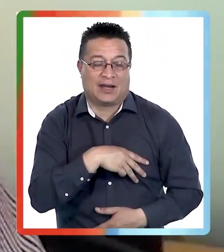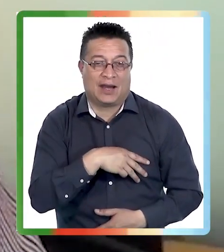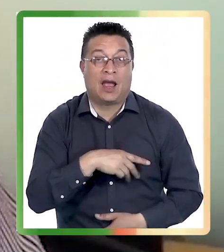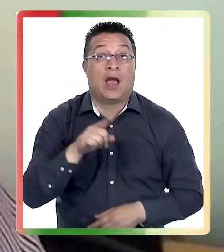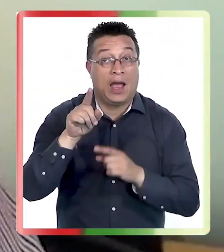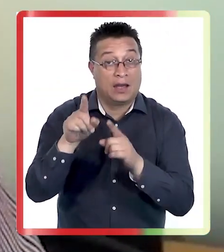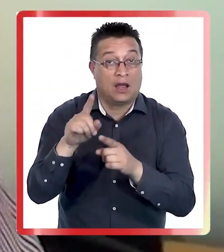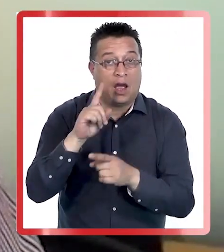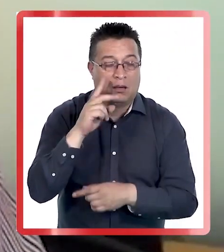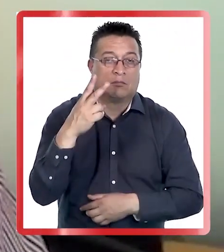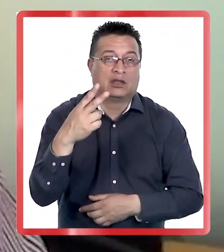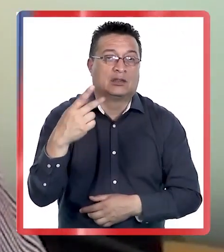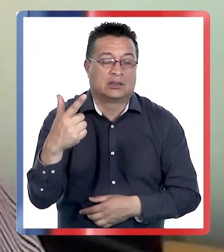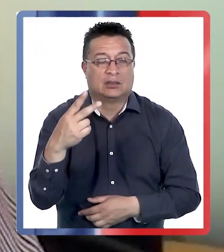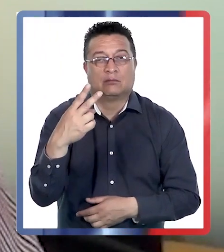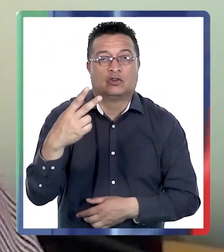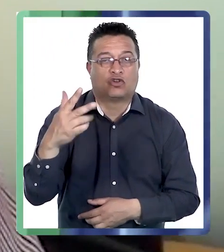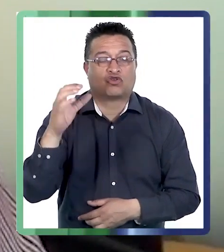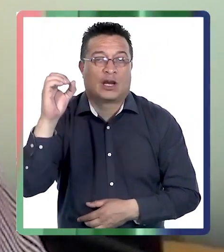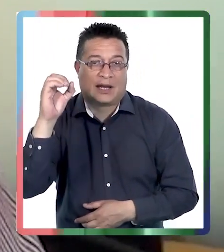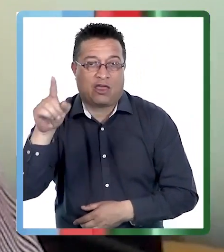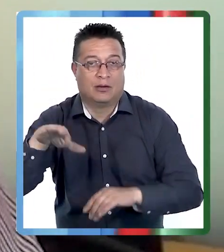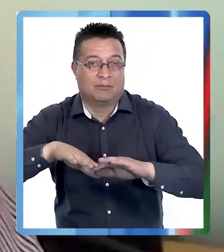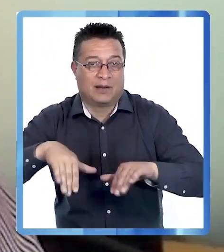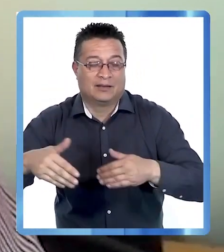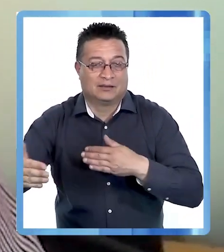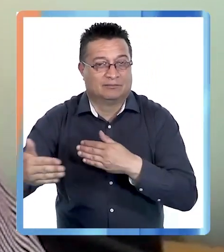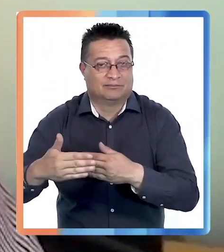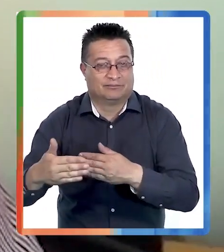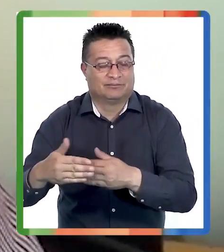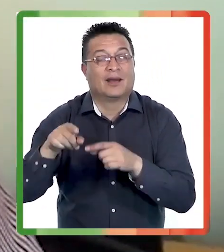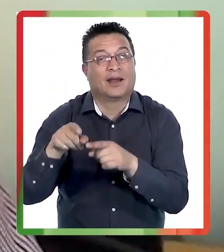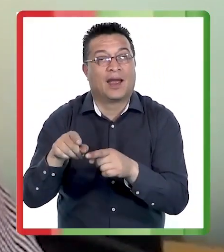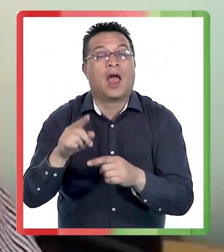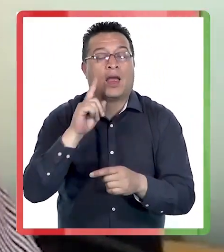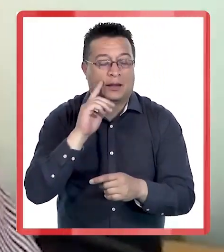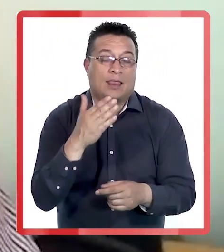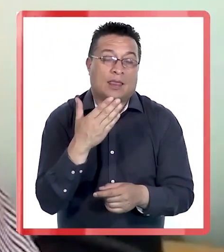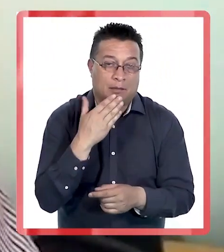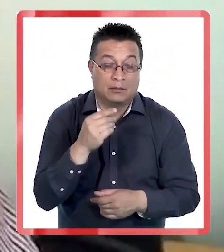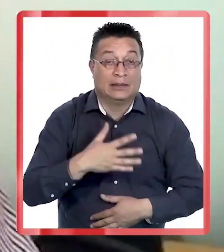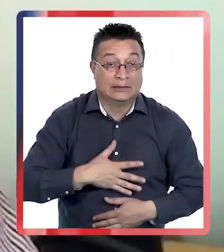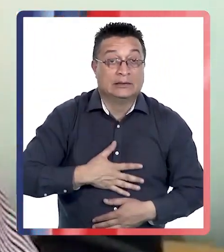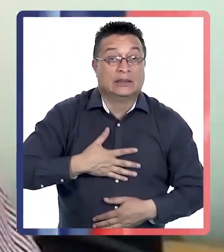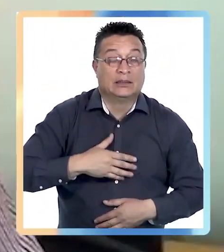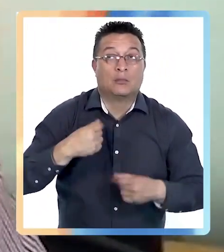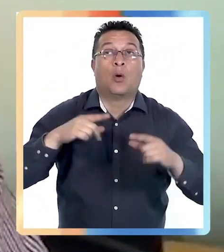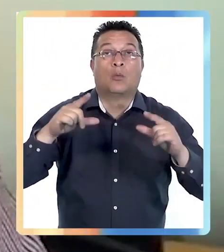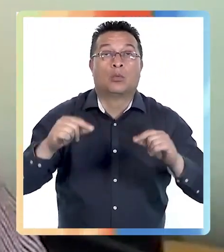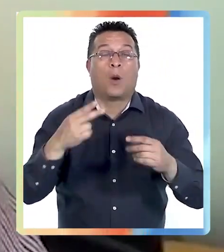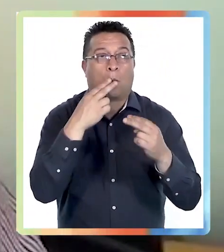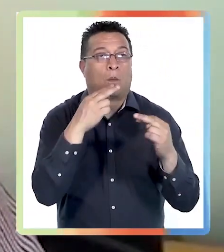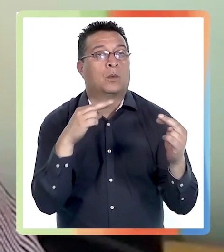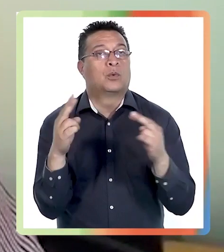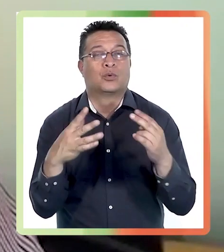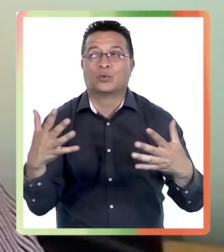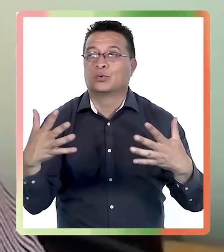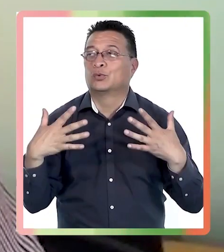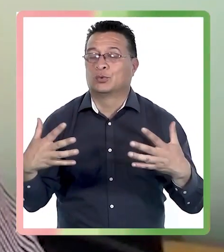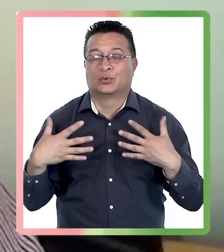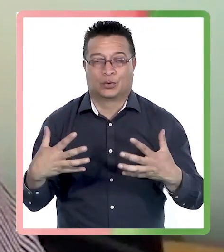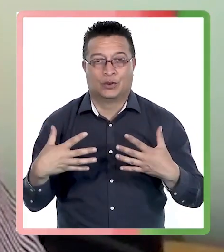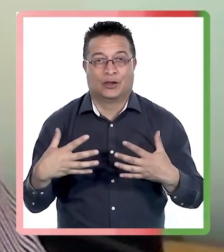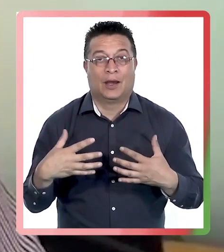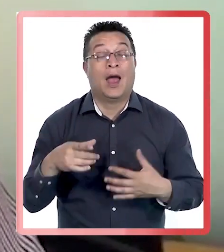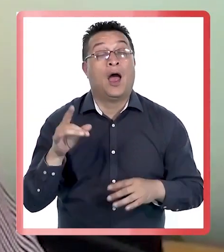metropolitana. Allá hay 27, 28 grados, pero también hay una sensación un poco más baja por el viento que